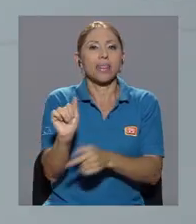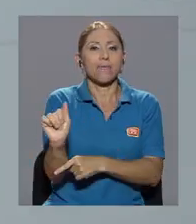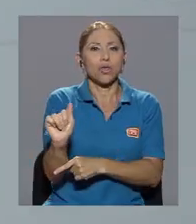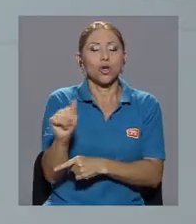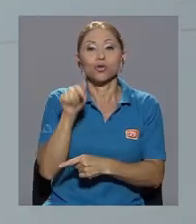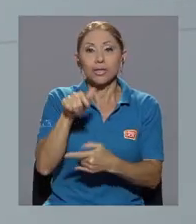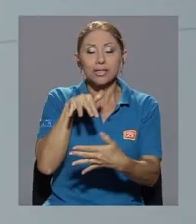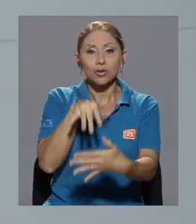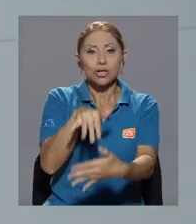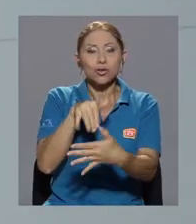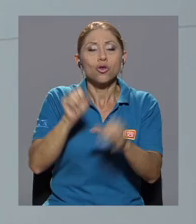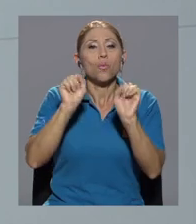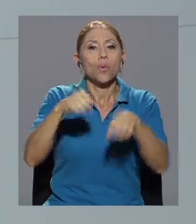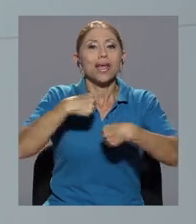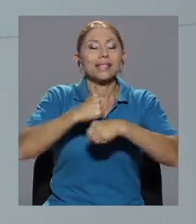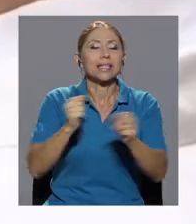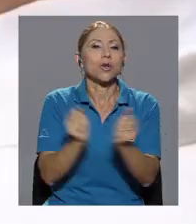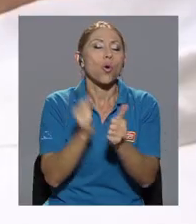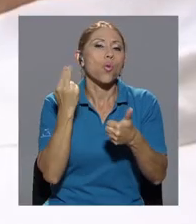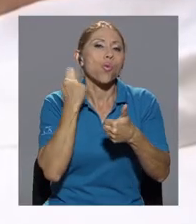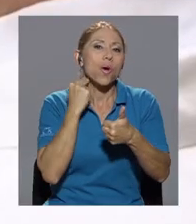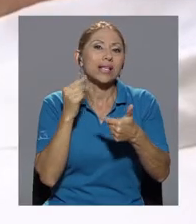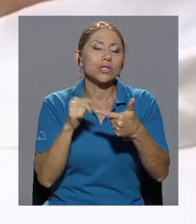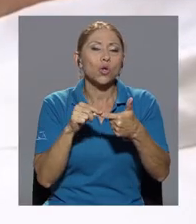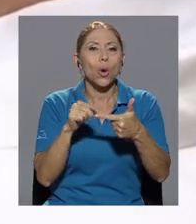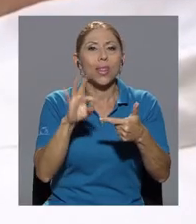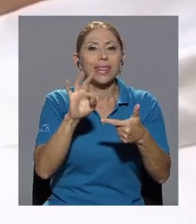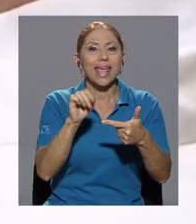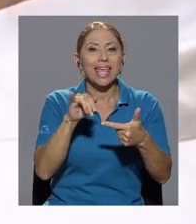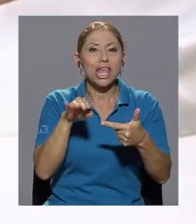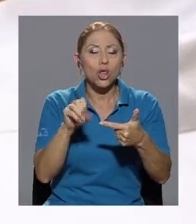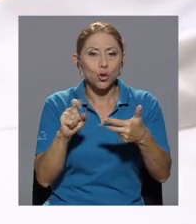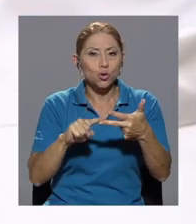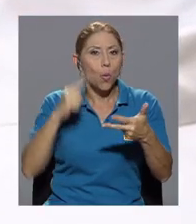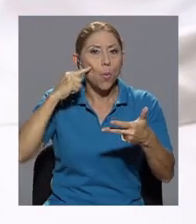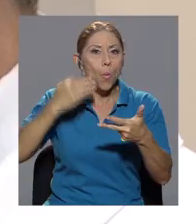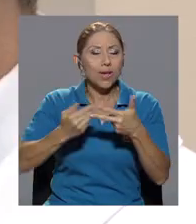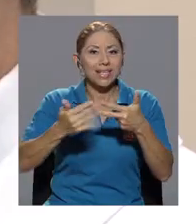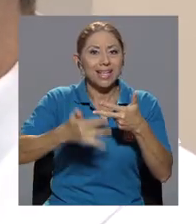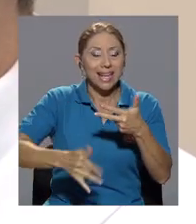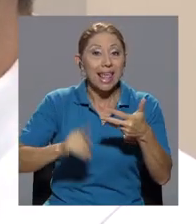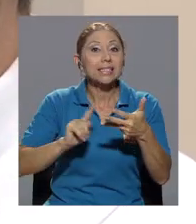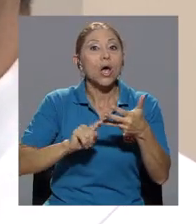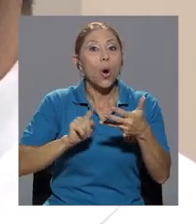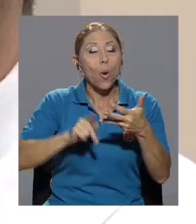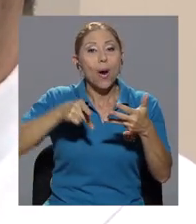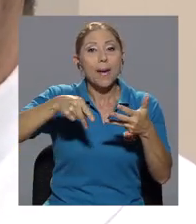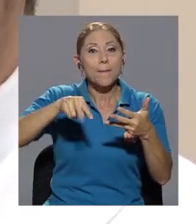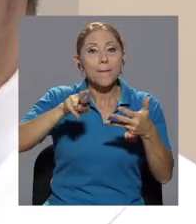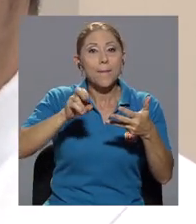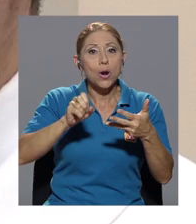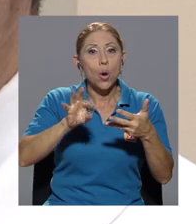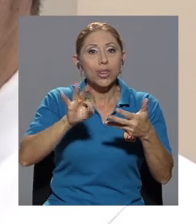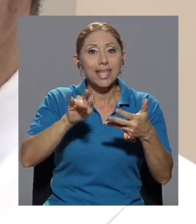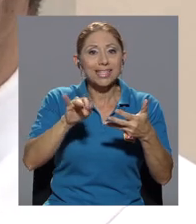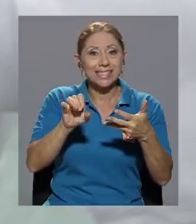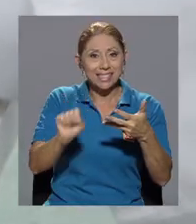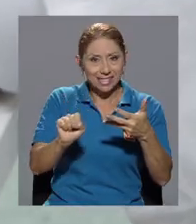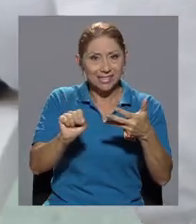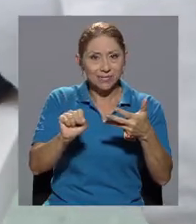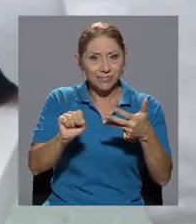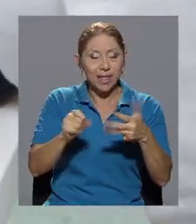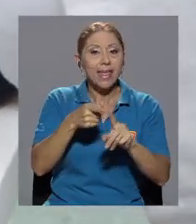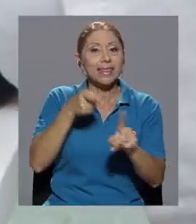hacerse a partir de hueso, tejidos, muestras de heridas e incluso en prótesis del paciente. Desde